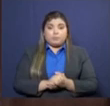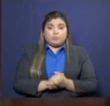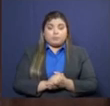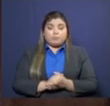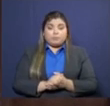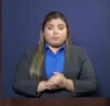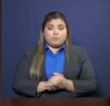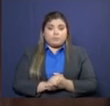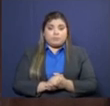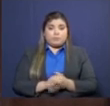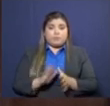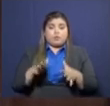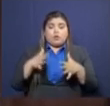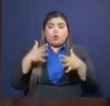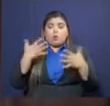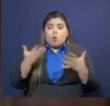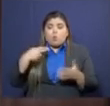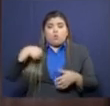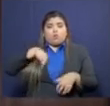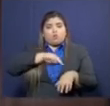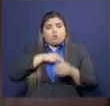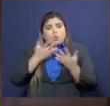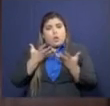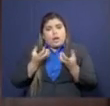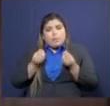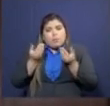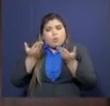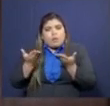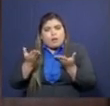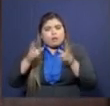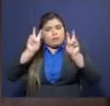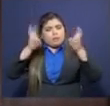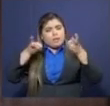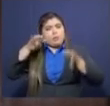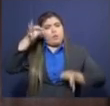como parte del legado que queremos dejar en materia de justicia,